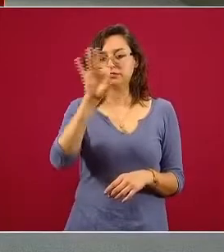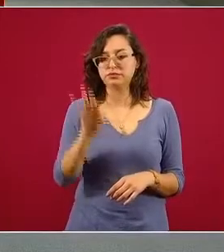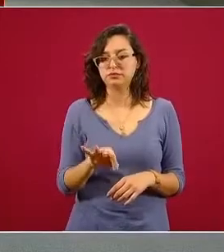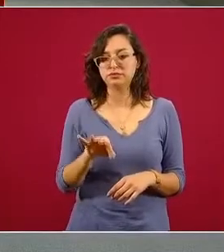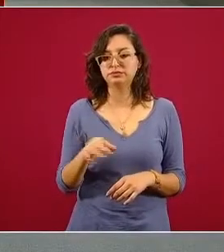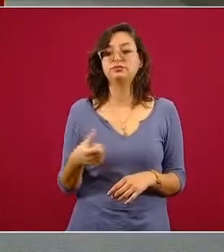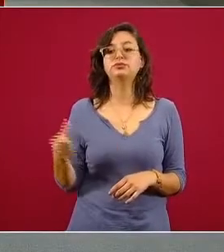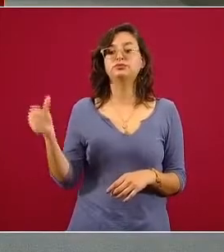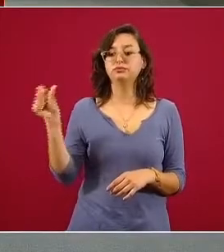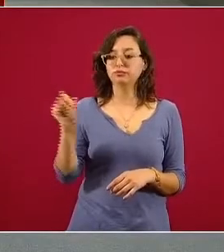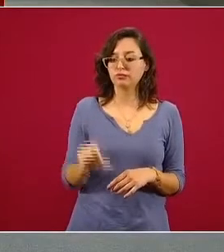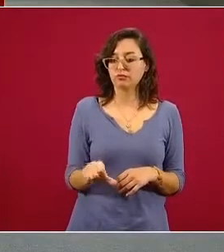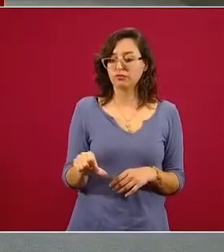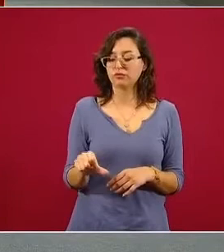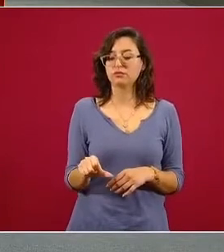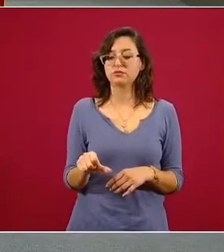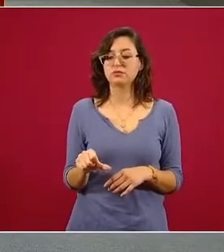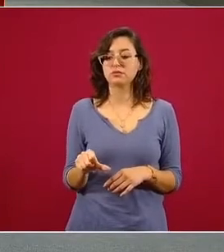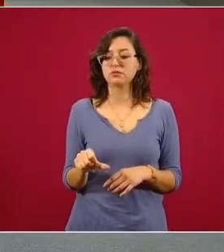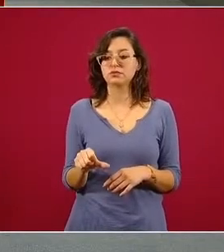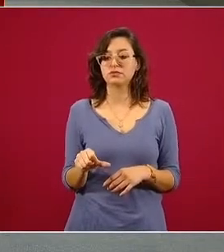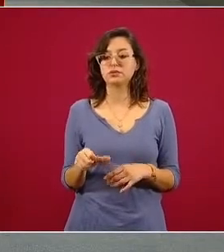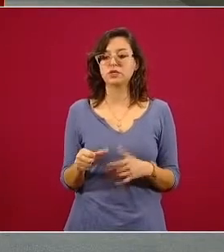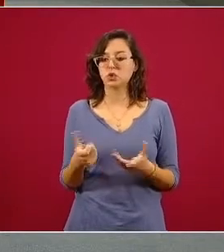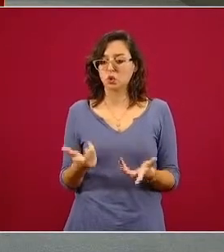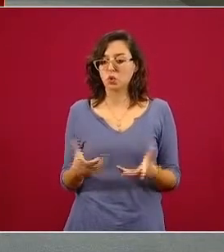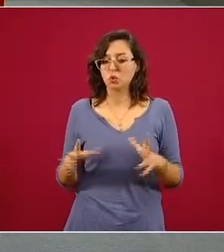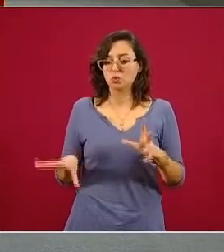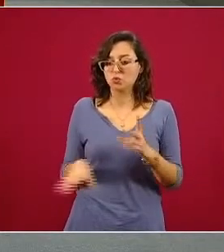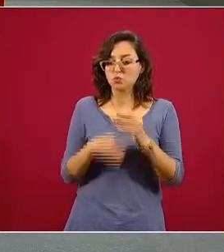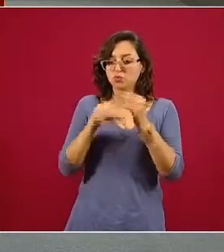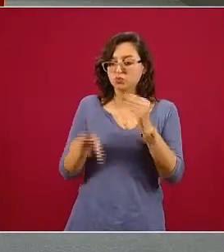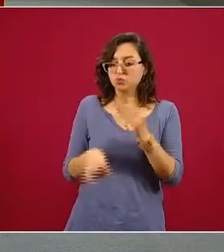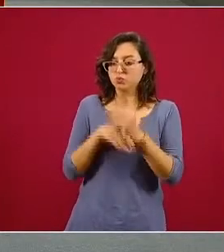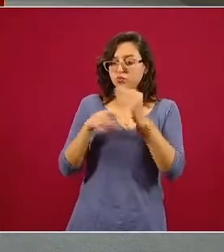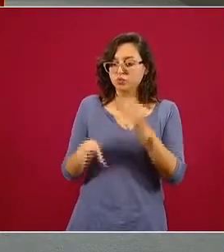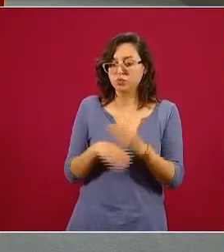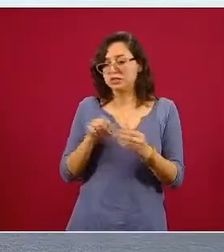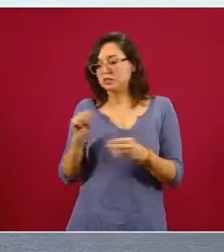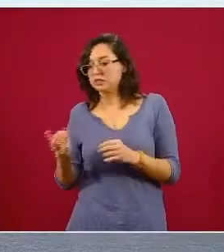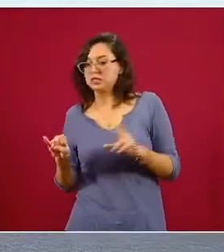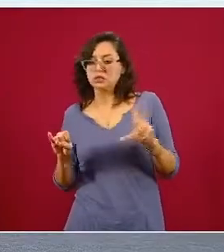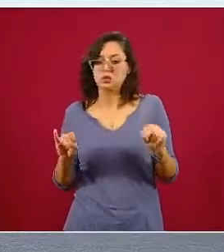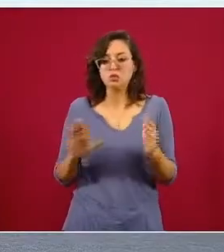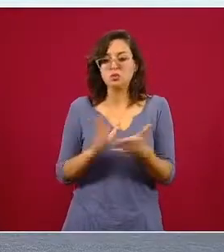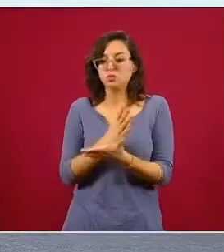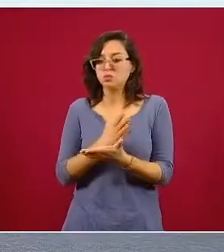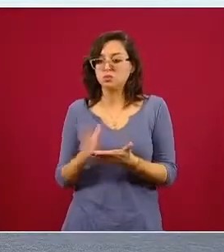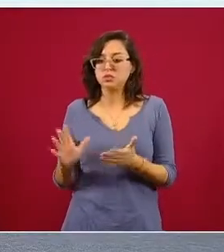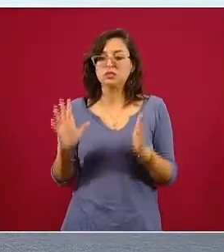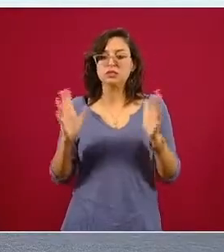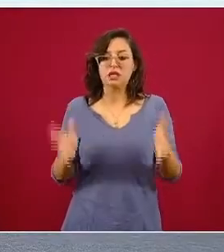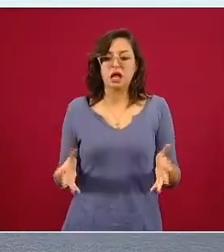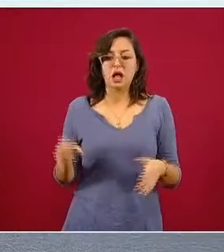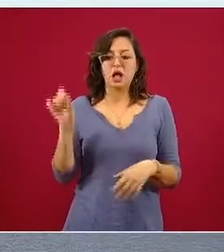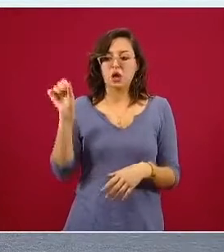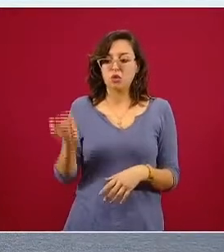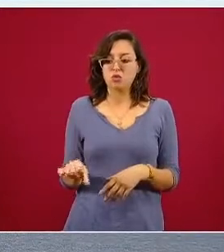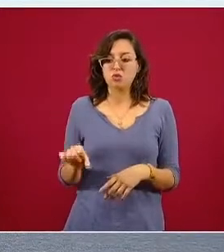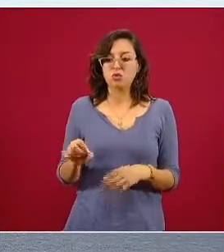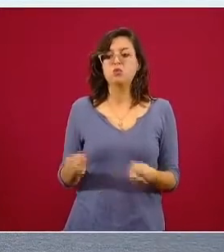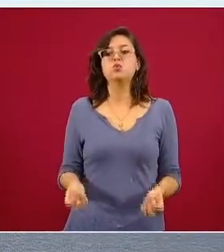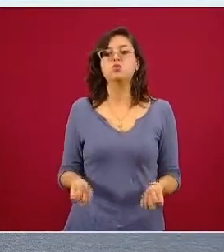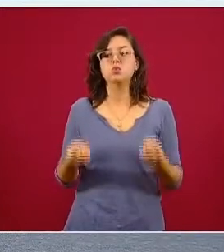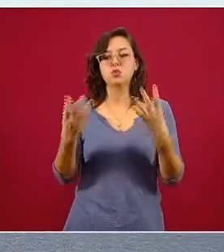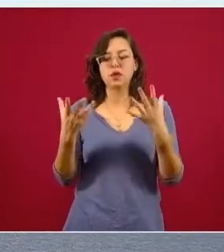ya se agregaron al último corte, algunos más casos confirmados, otros que se descartaron, pero entonces la diferencial al día